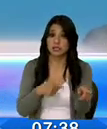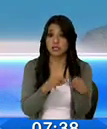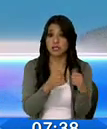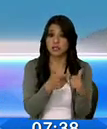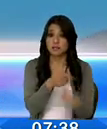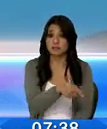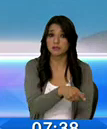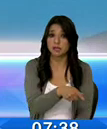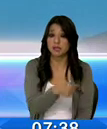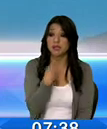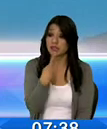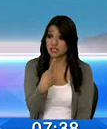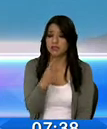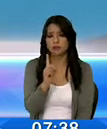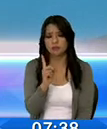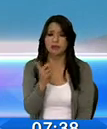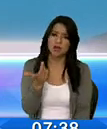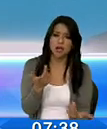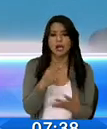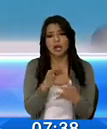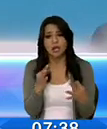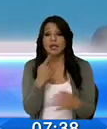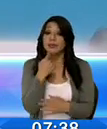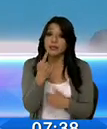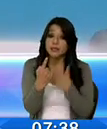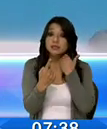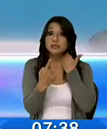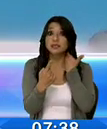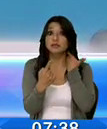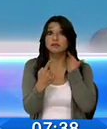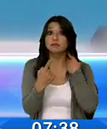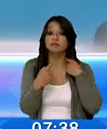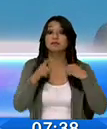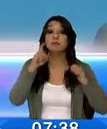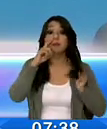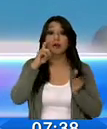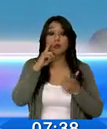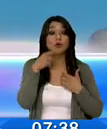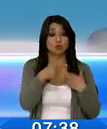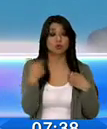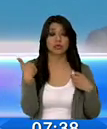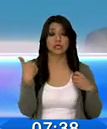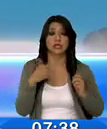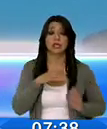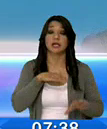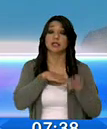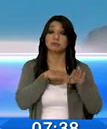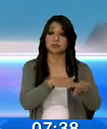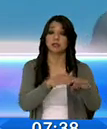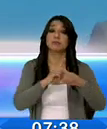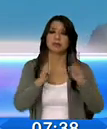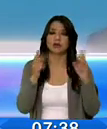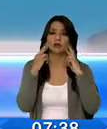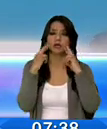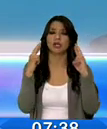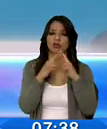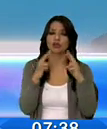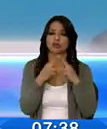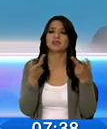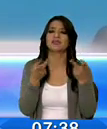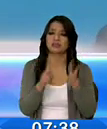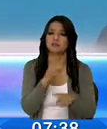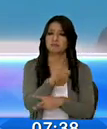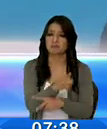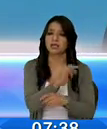directamente, pero sí lo hizo de una manera literal al decirle, Nicolás Maduro, usted tiene nuestro respaldo, pero reconocemos también a la